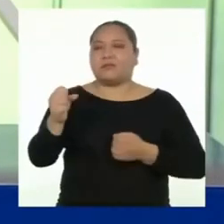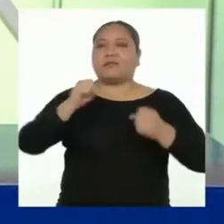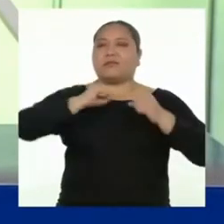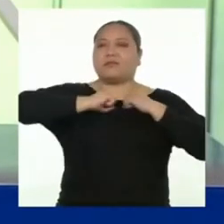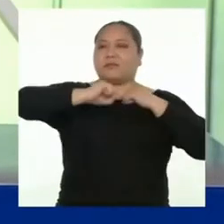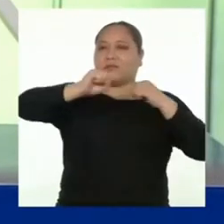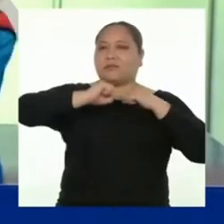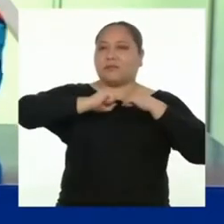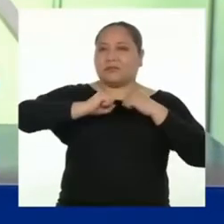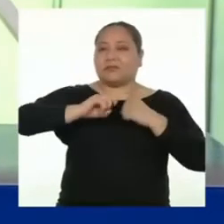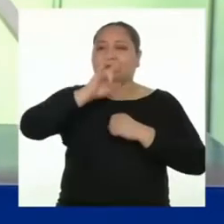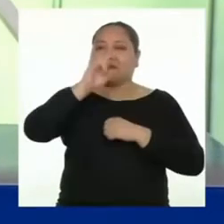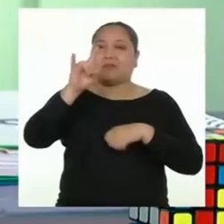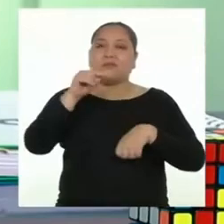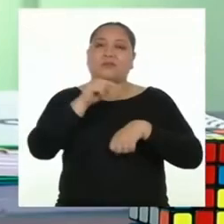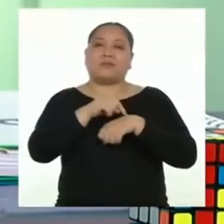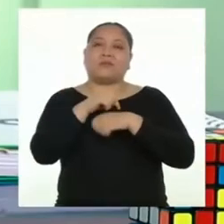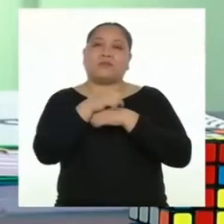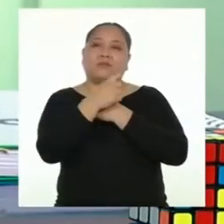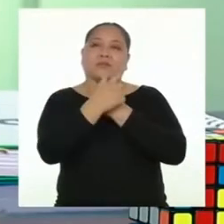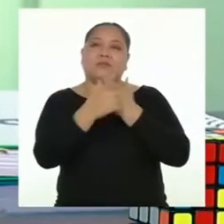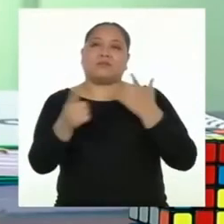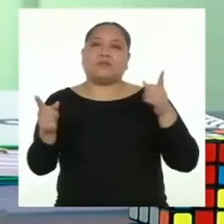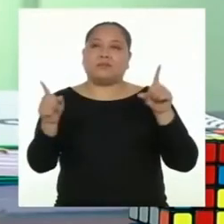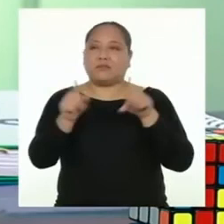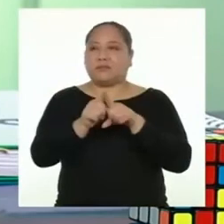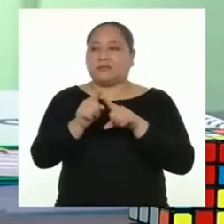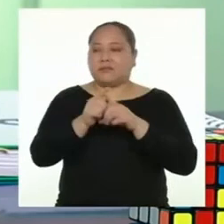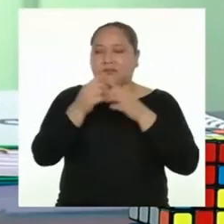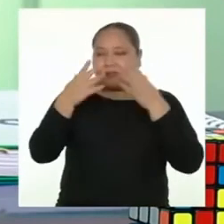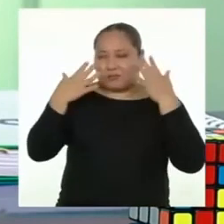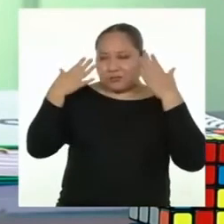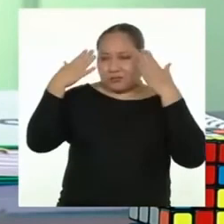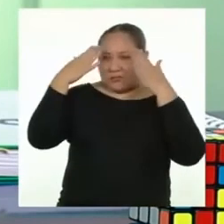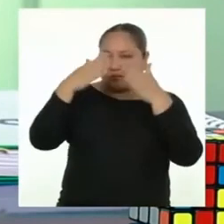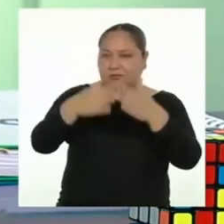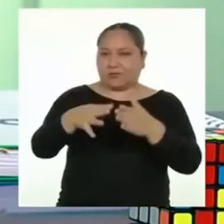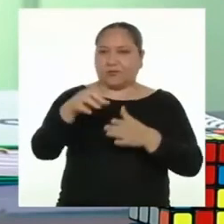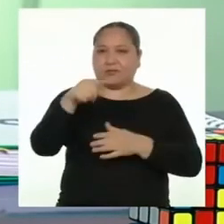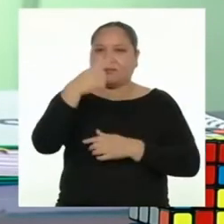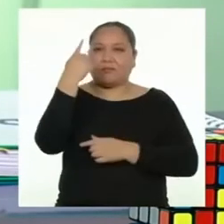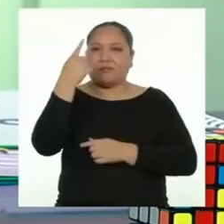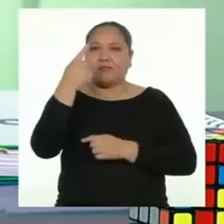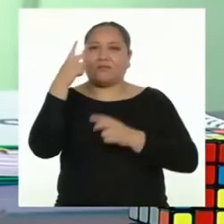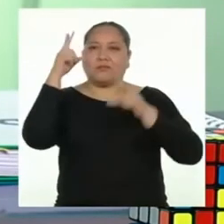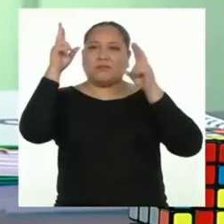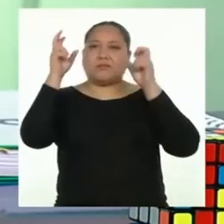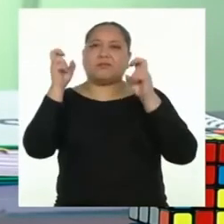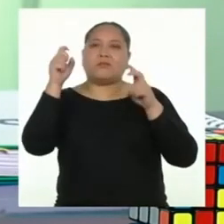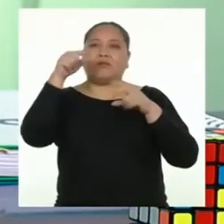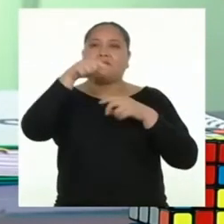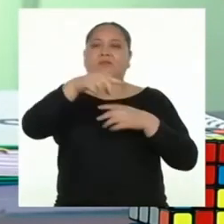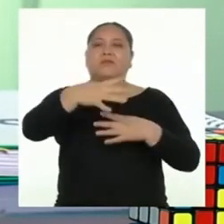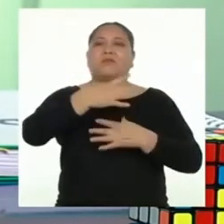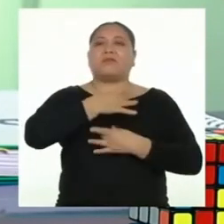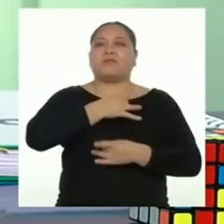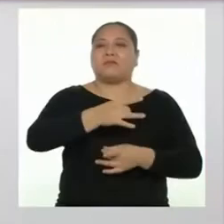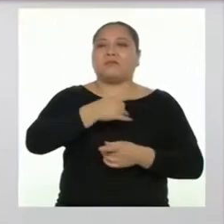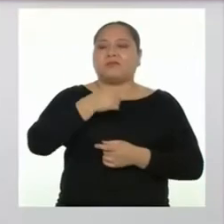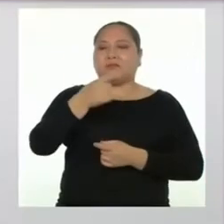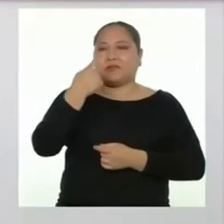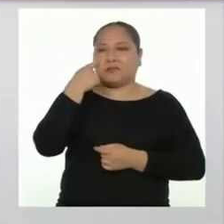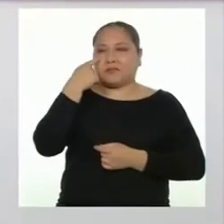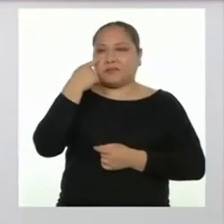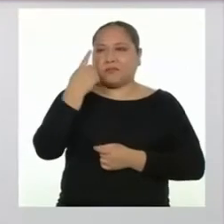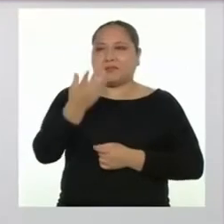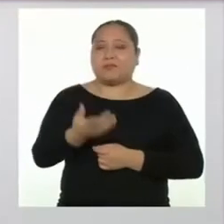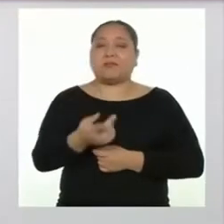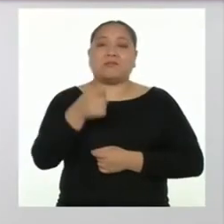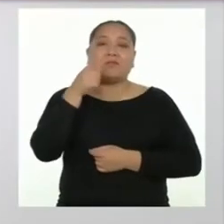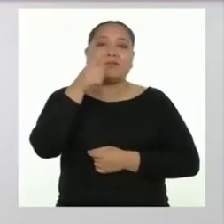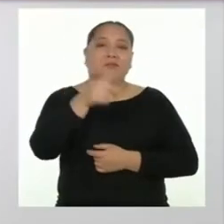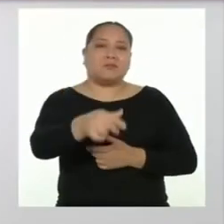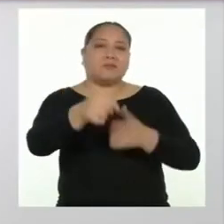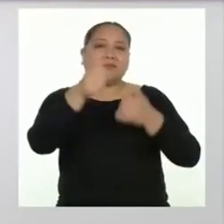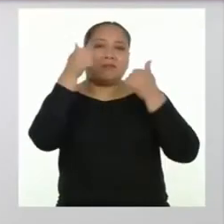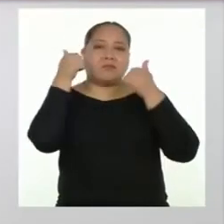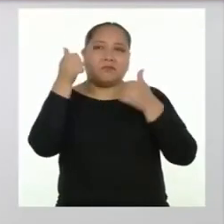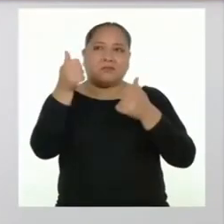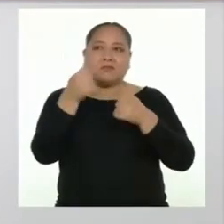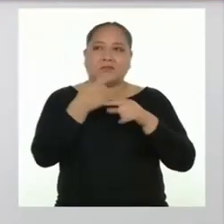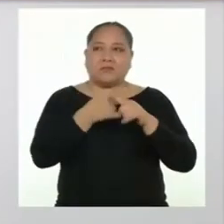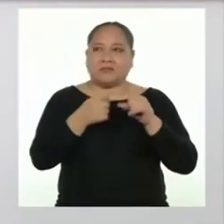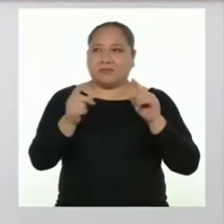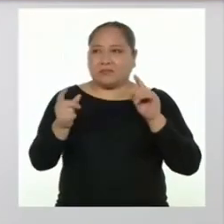actividad física y el uso de tiempo libre. También nos enfocamos solo en el tema que nos interesa conocer. Eso está